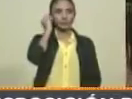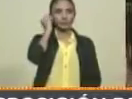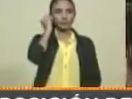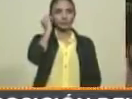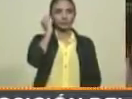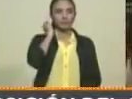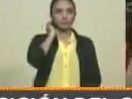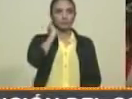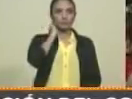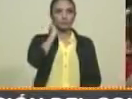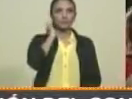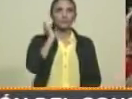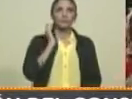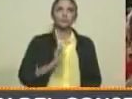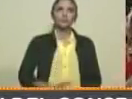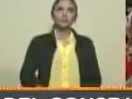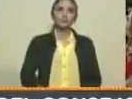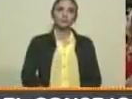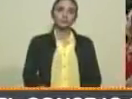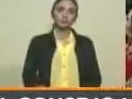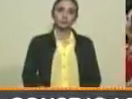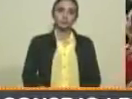Buenas manos.